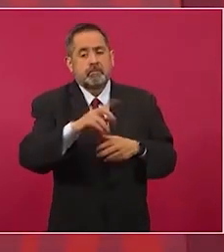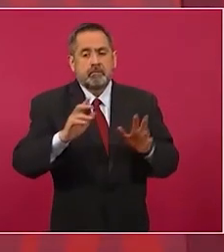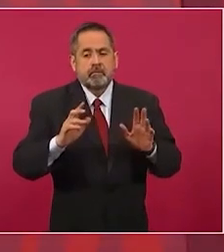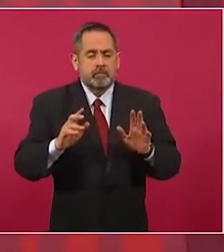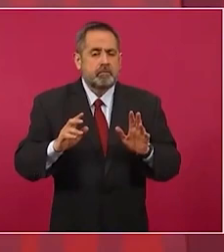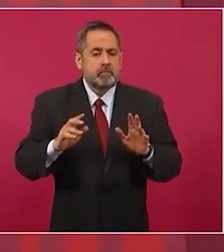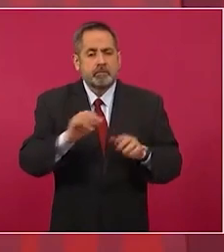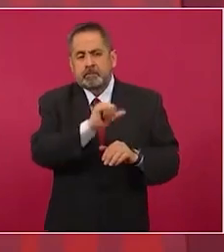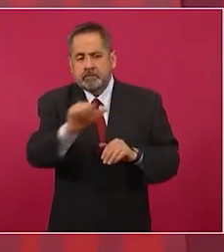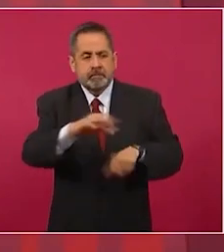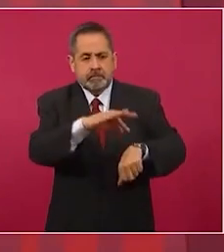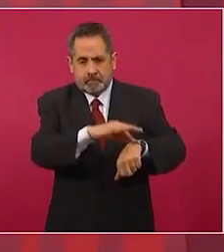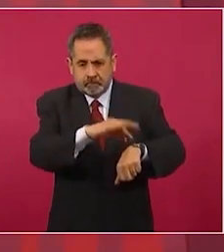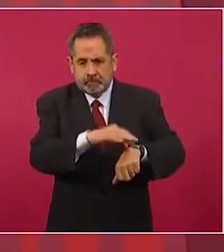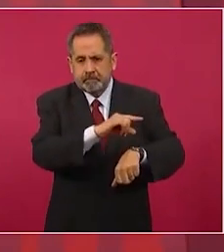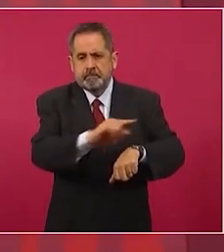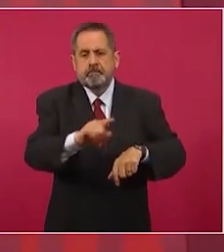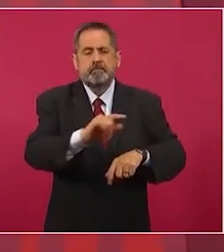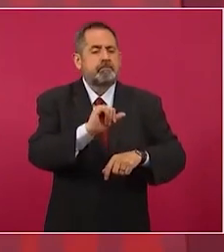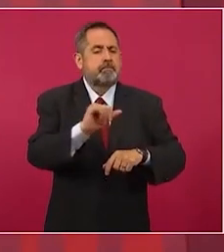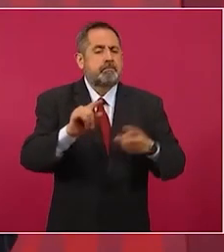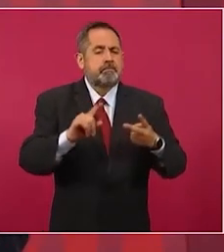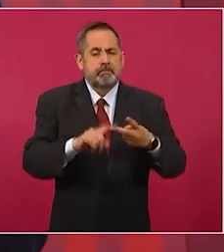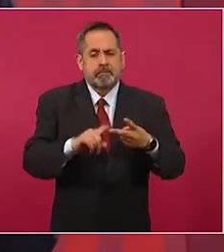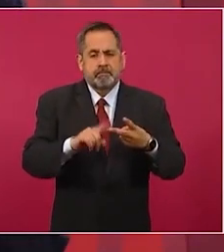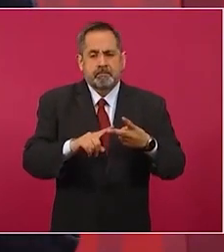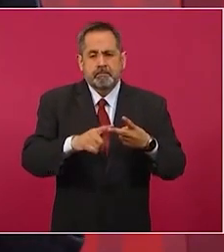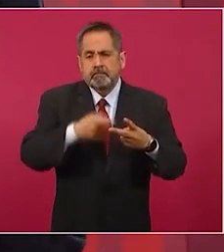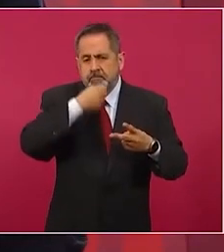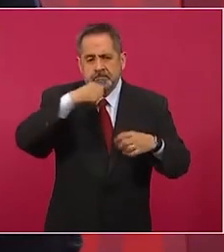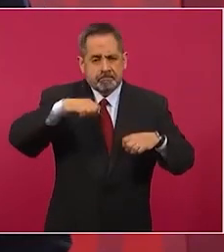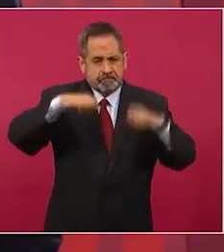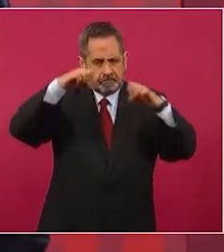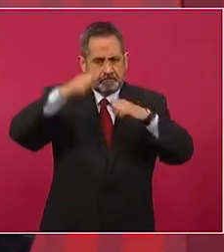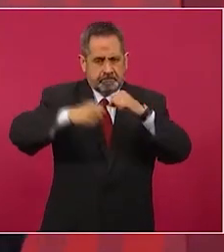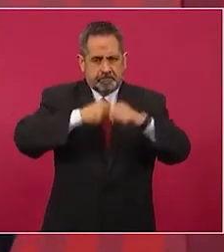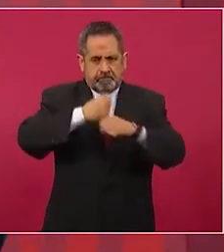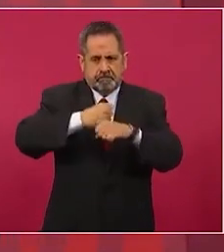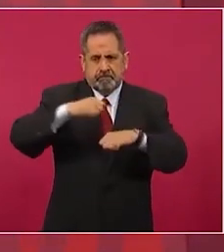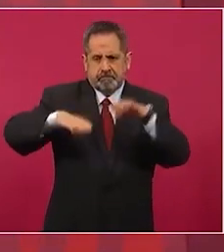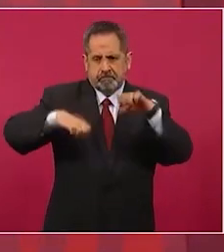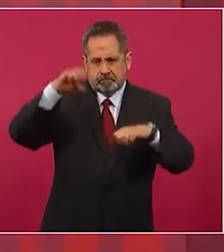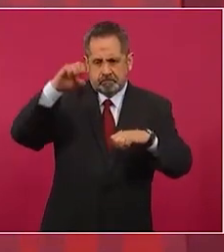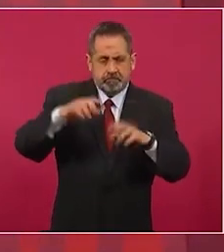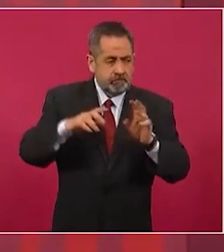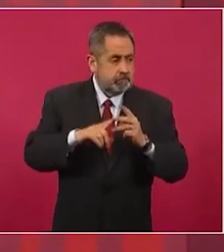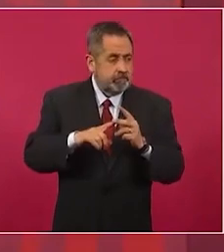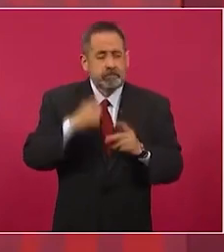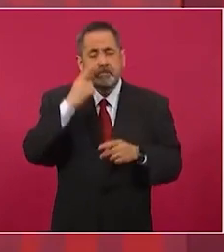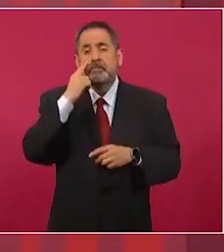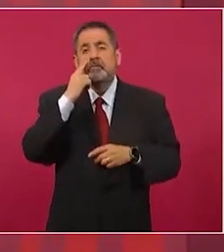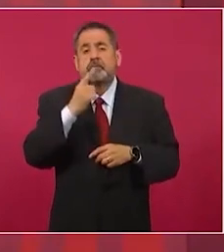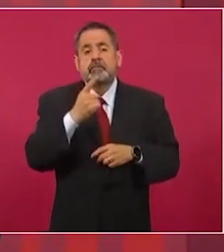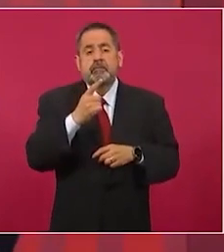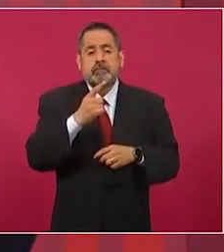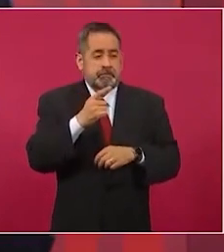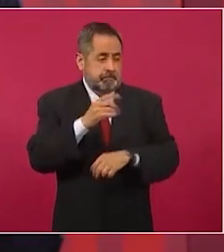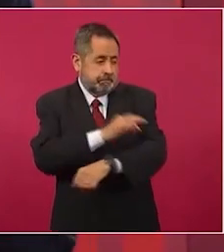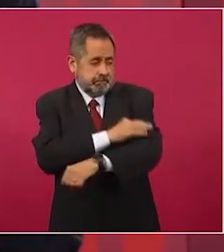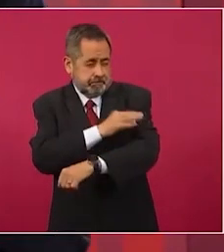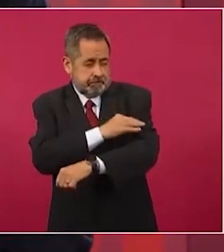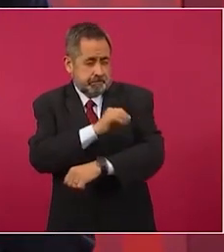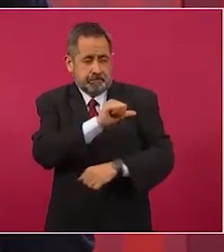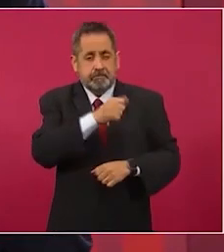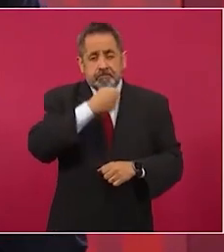lo de los médicos, lo de las edades, cuando terminemos con el reforzamiento